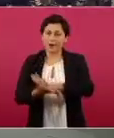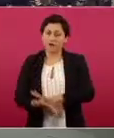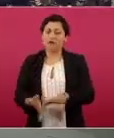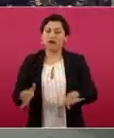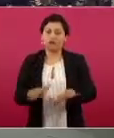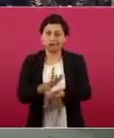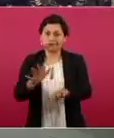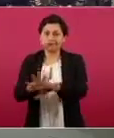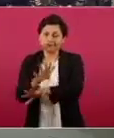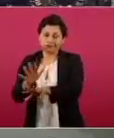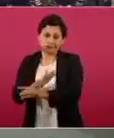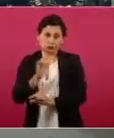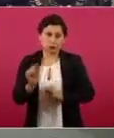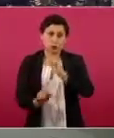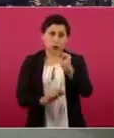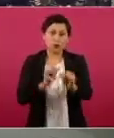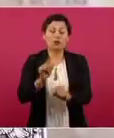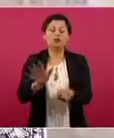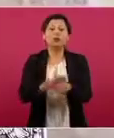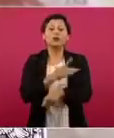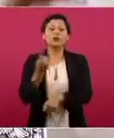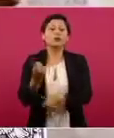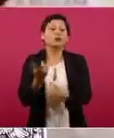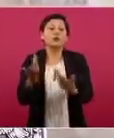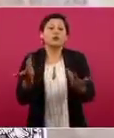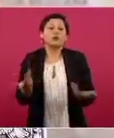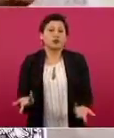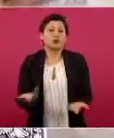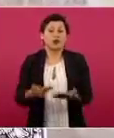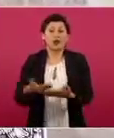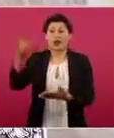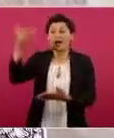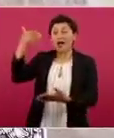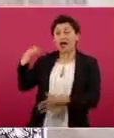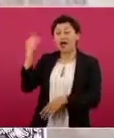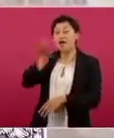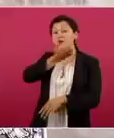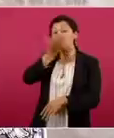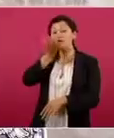porque se arraigaron mucho.